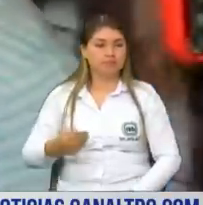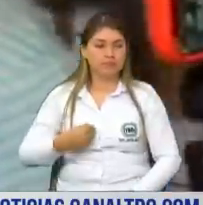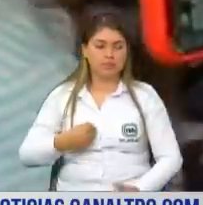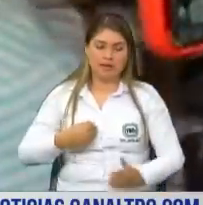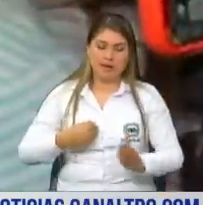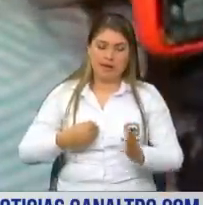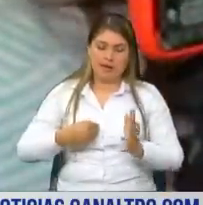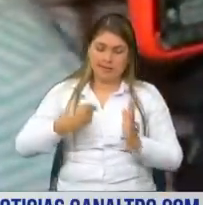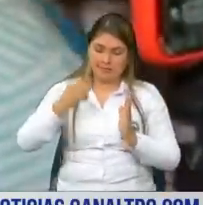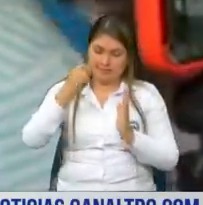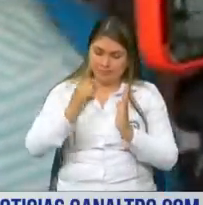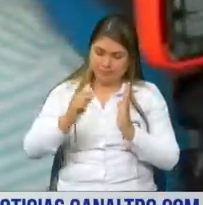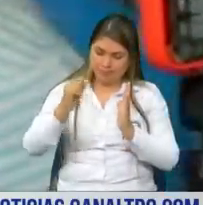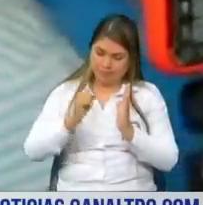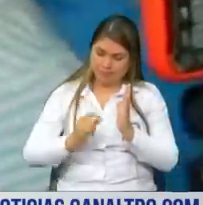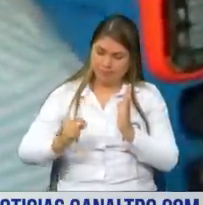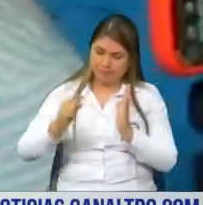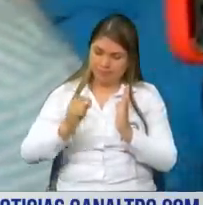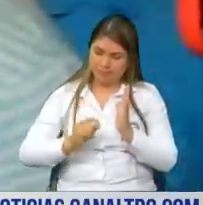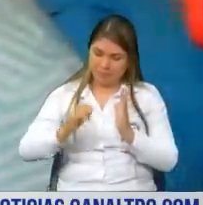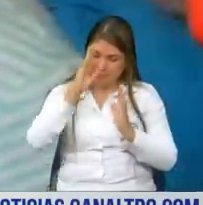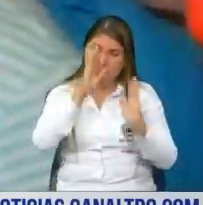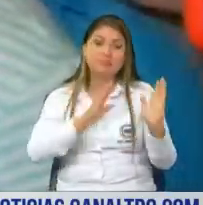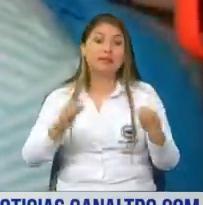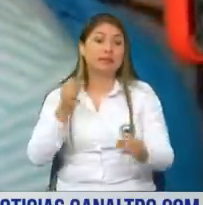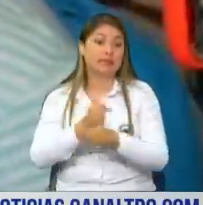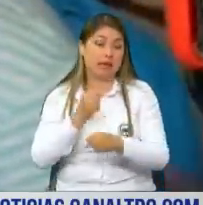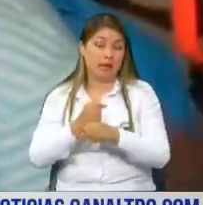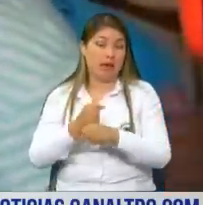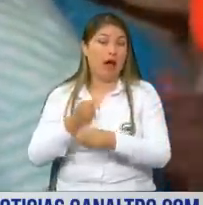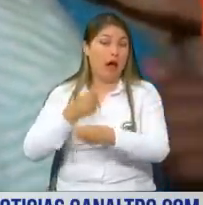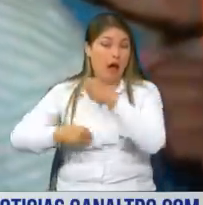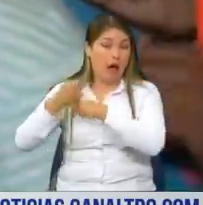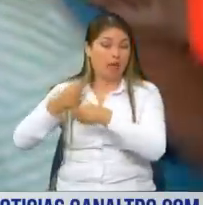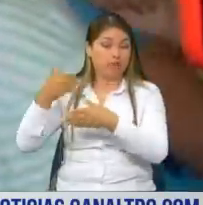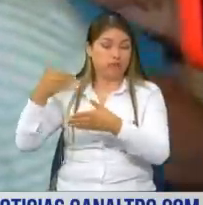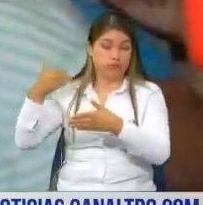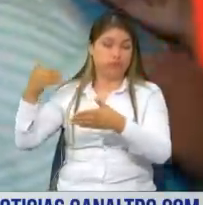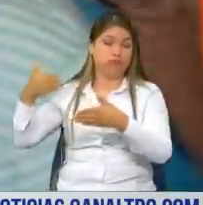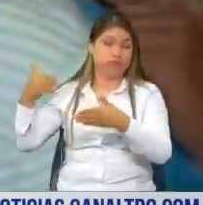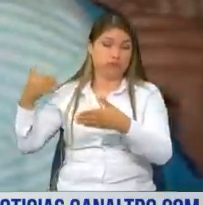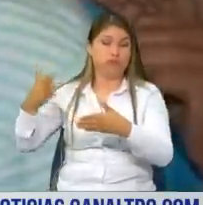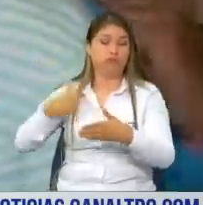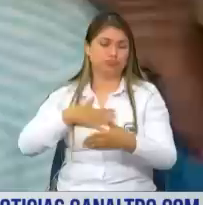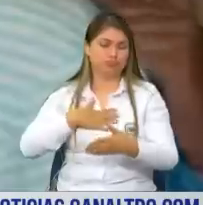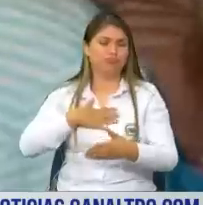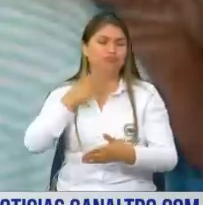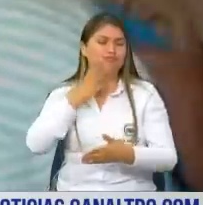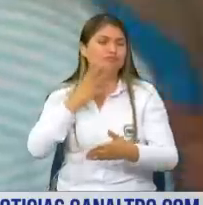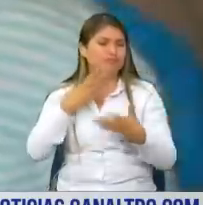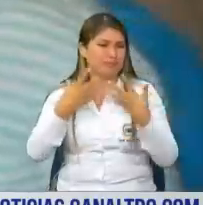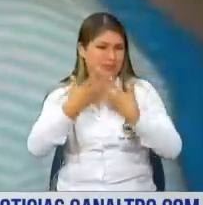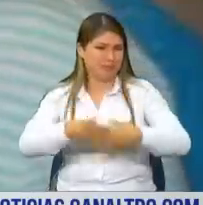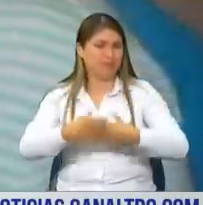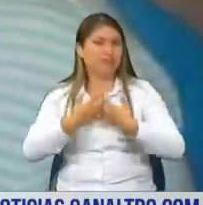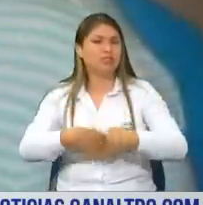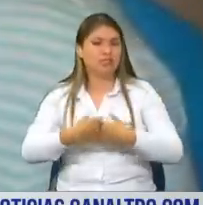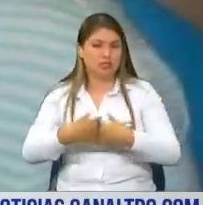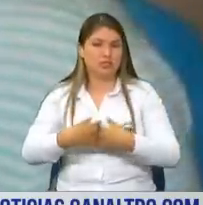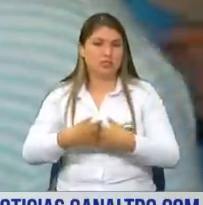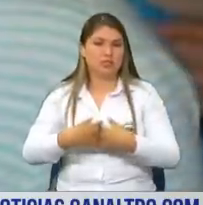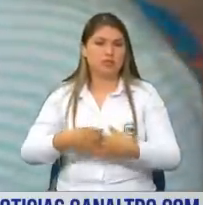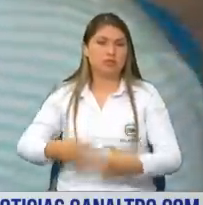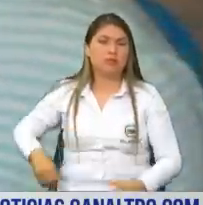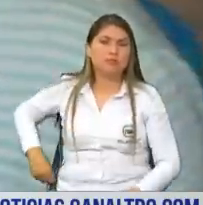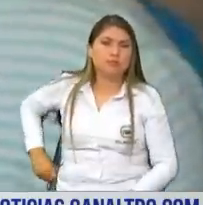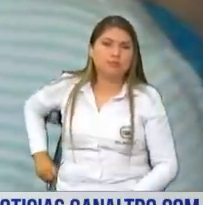una un plan de trabajo desde hace algunos años como empresario siendo